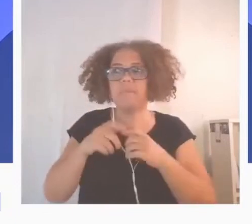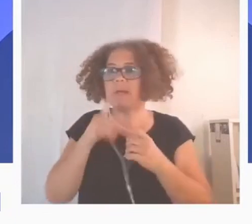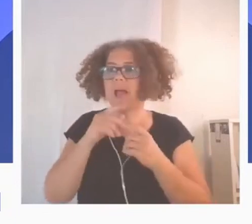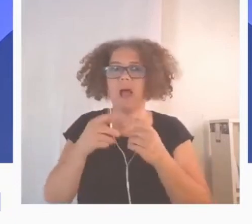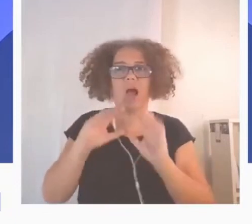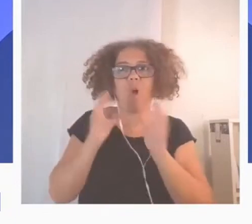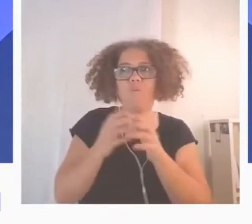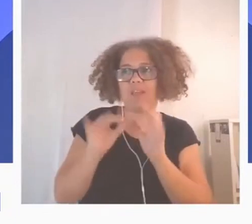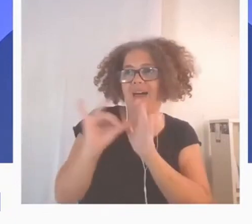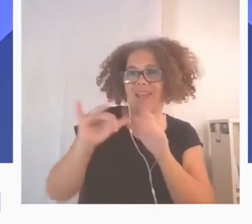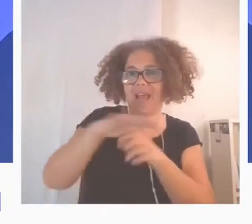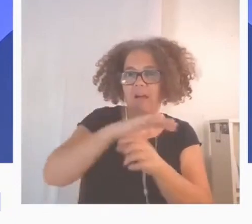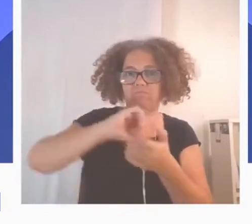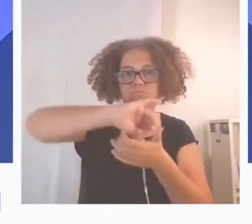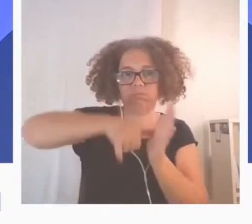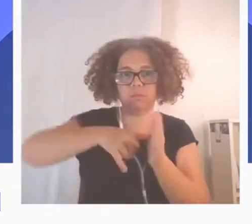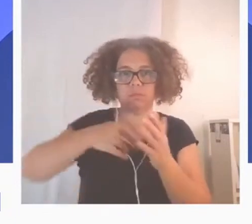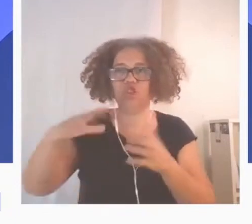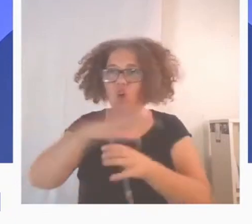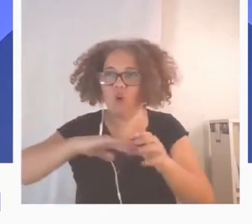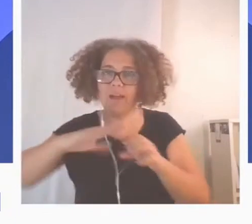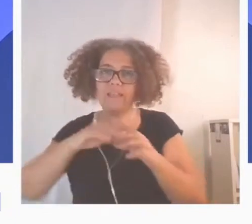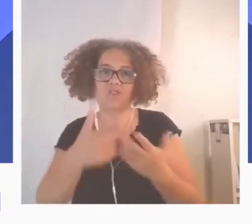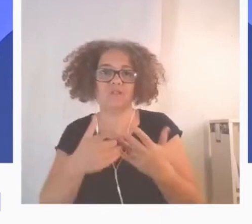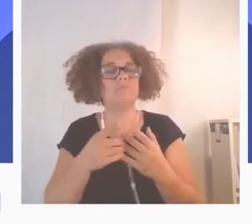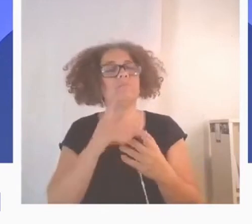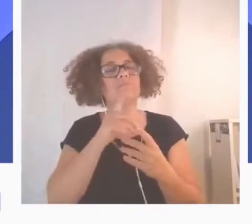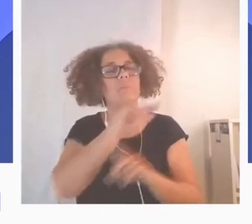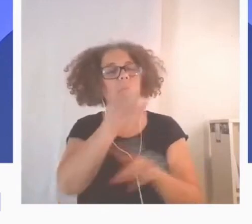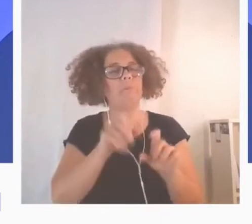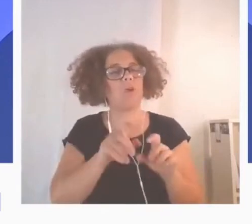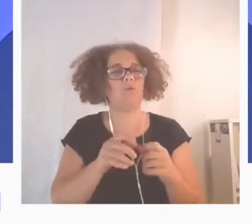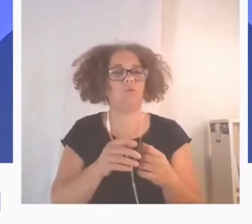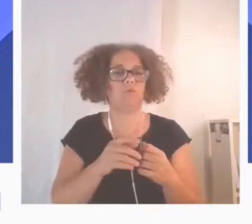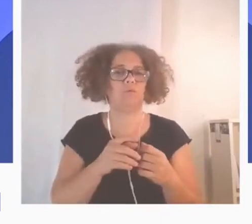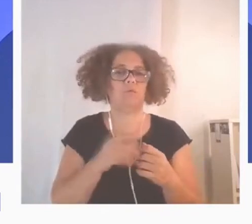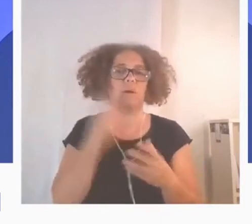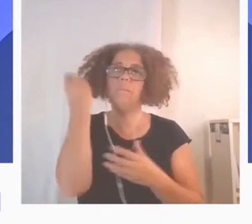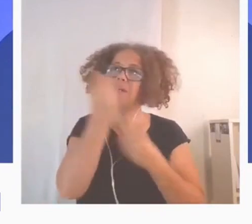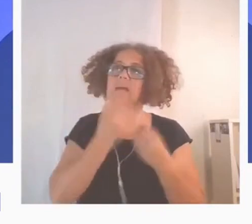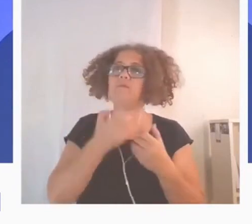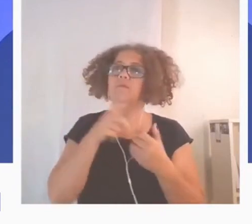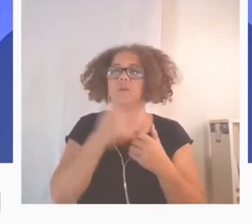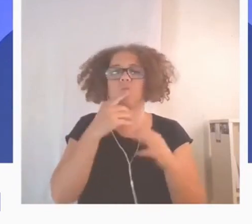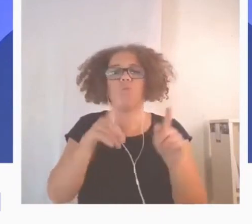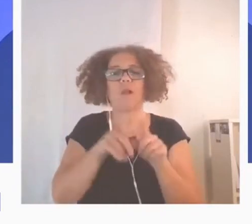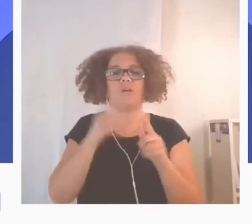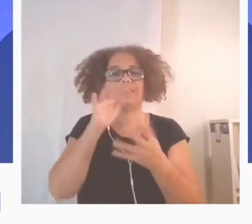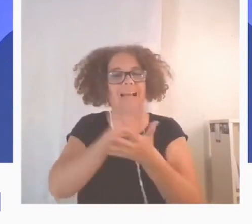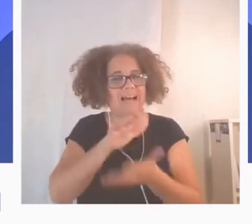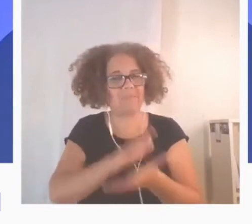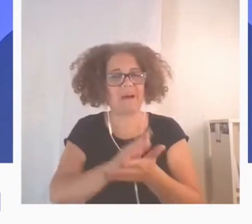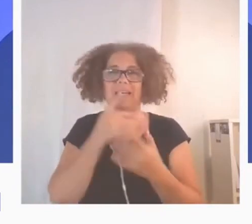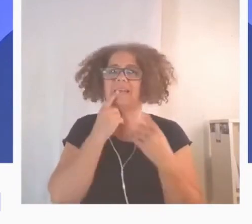más próxima. Vuestra experiencia, Eider, en este sentido también es que el beneficio mental, esta calma que